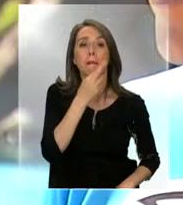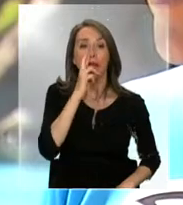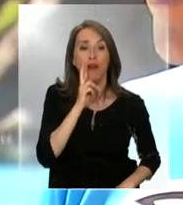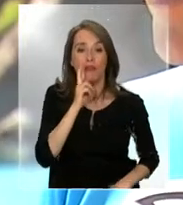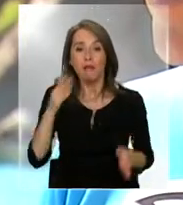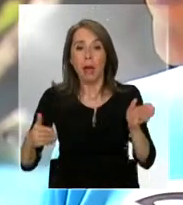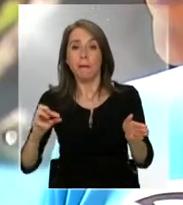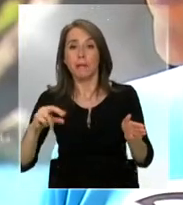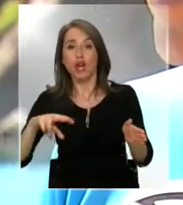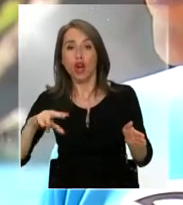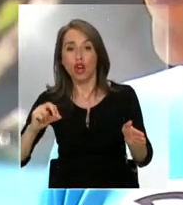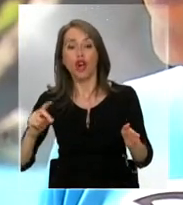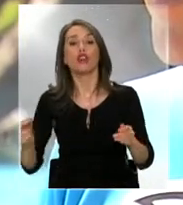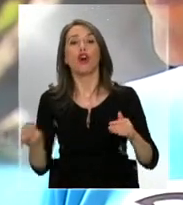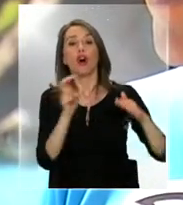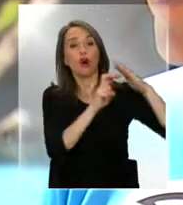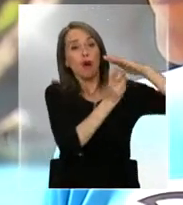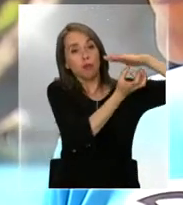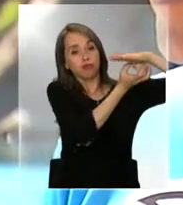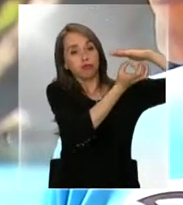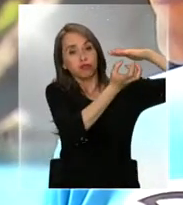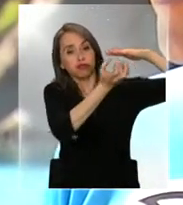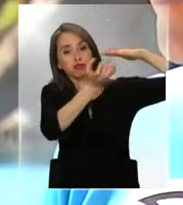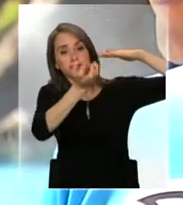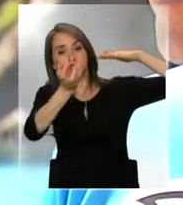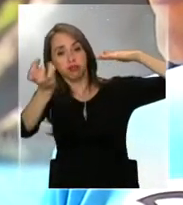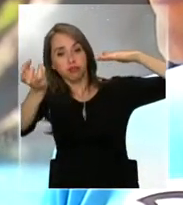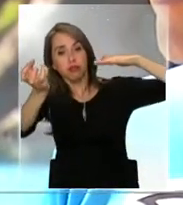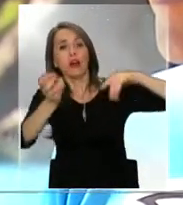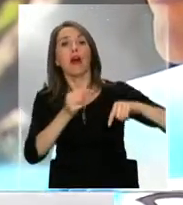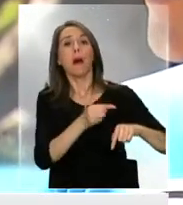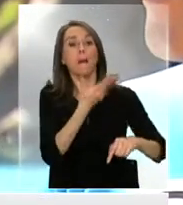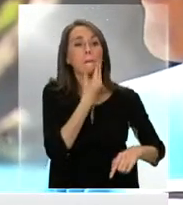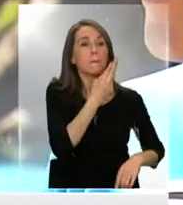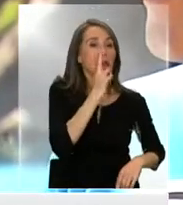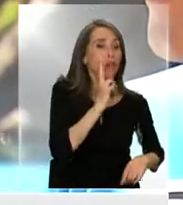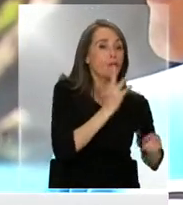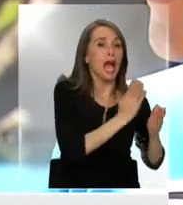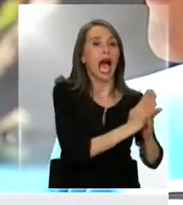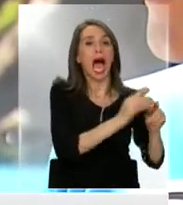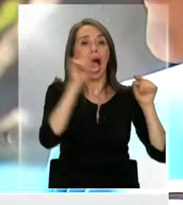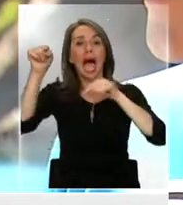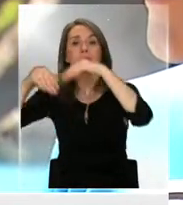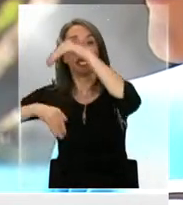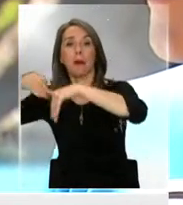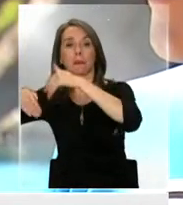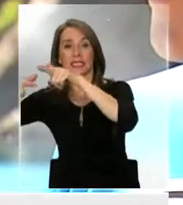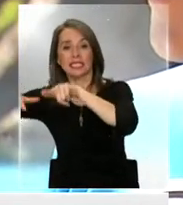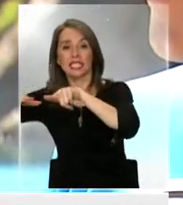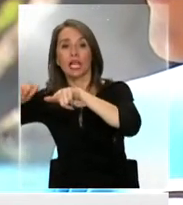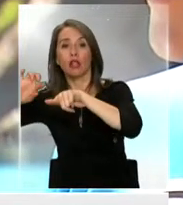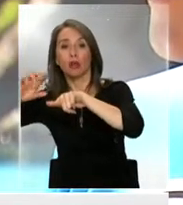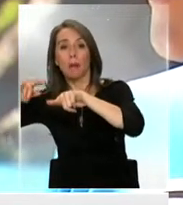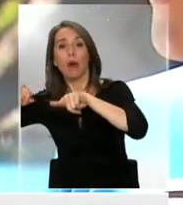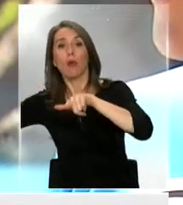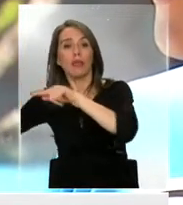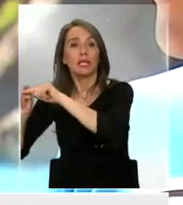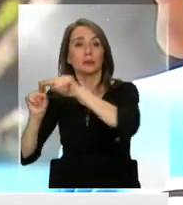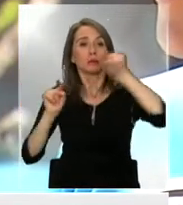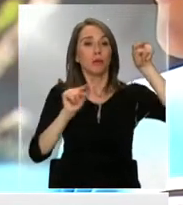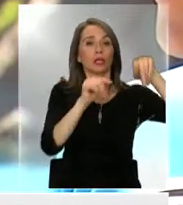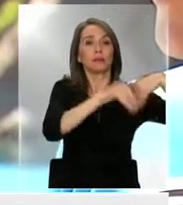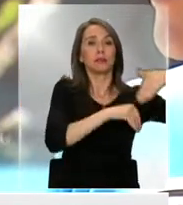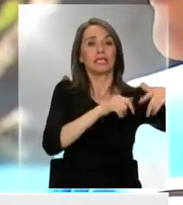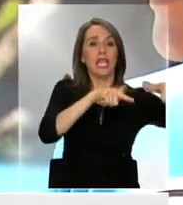tomándolo ahí en la estación Oasis, acceso Pedro de Valdivia hasta la piscina Tupagüe, y luego hacer la conexión a la piscina Antilén. Los valores van a